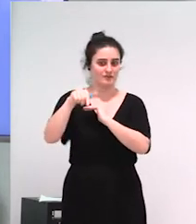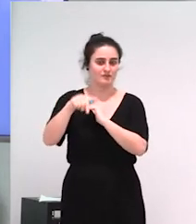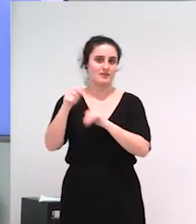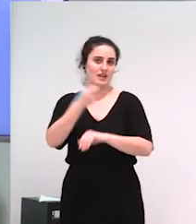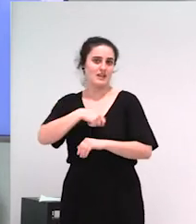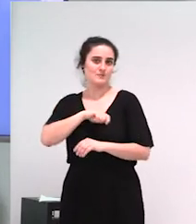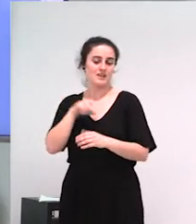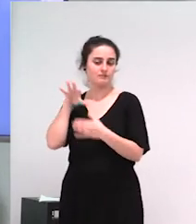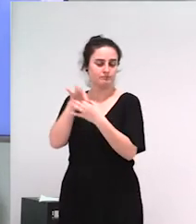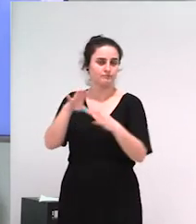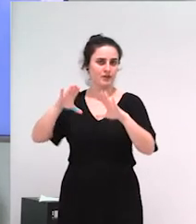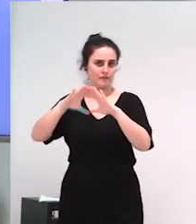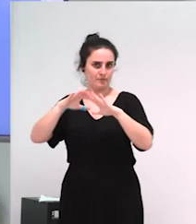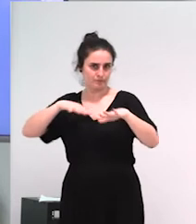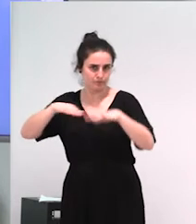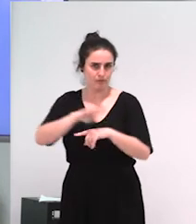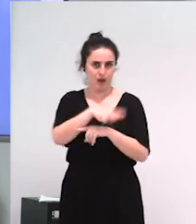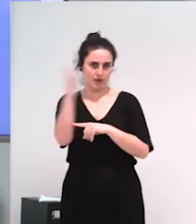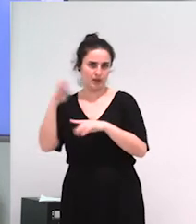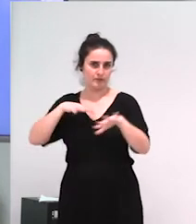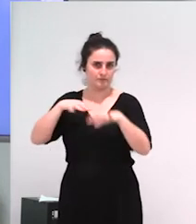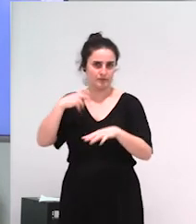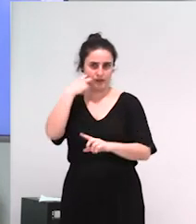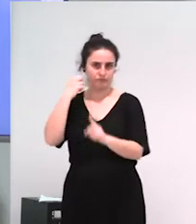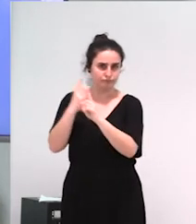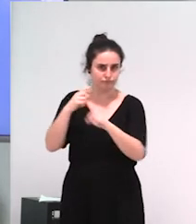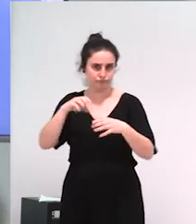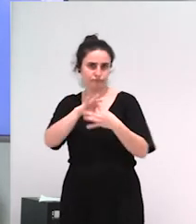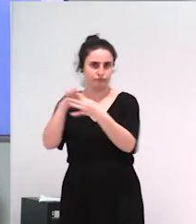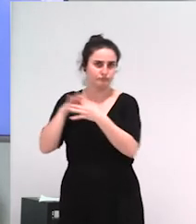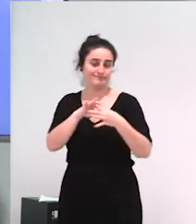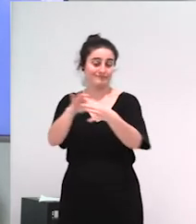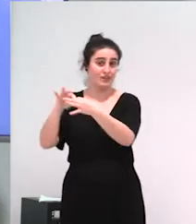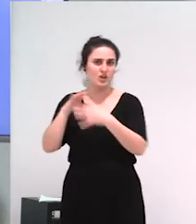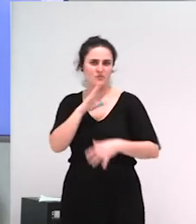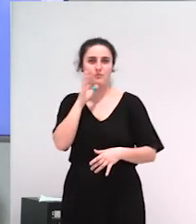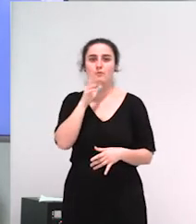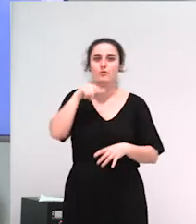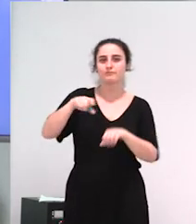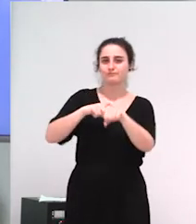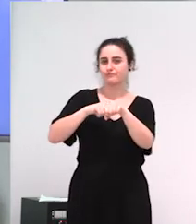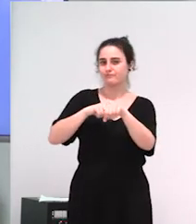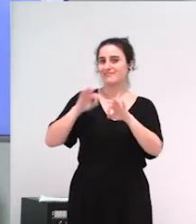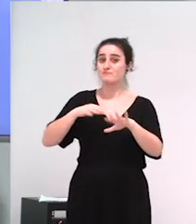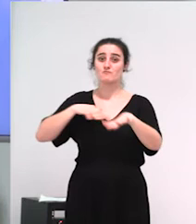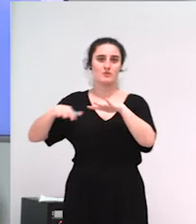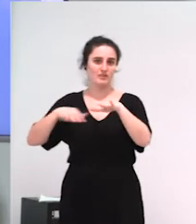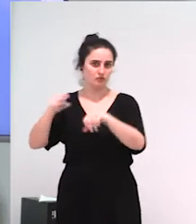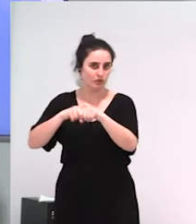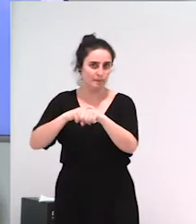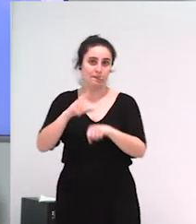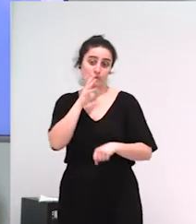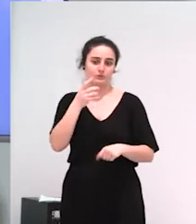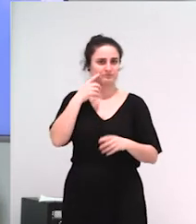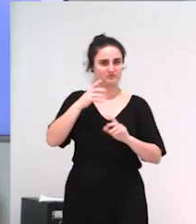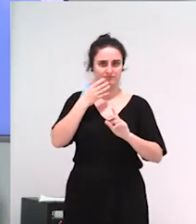vinculado al movimiento feminista, al movimiento LGTB, al movimiento antirracista. Esto se da también por las características que tenía el movimiento, porque no se entiende el